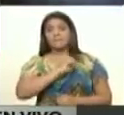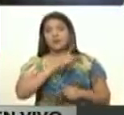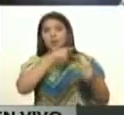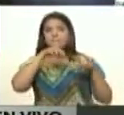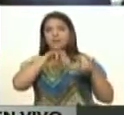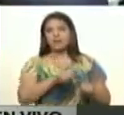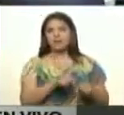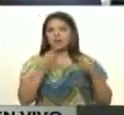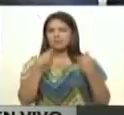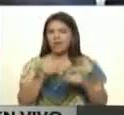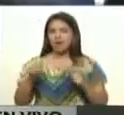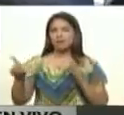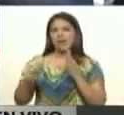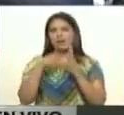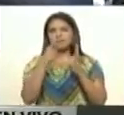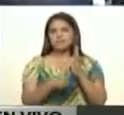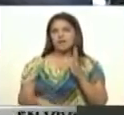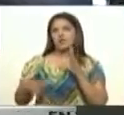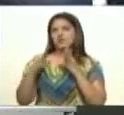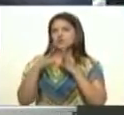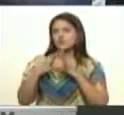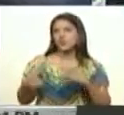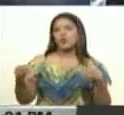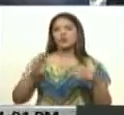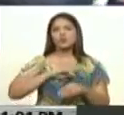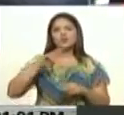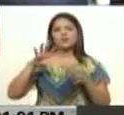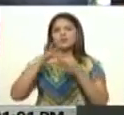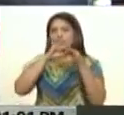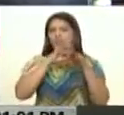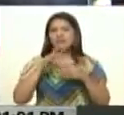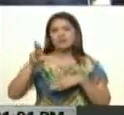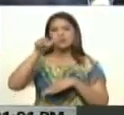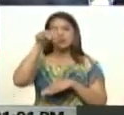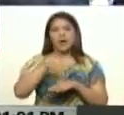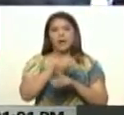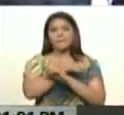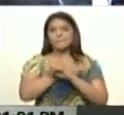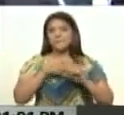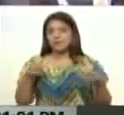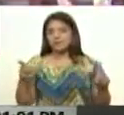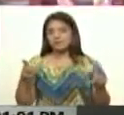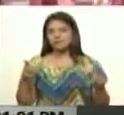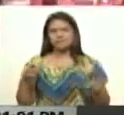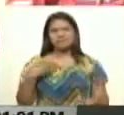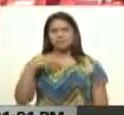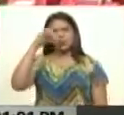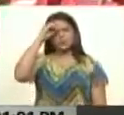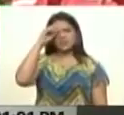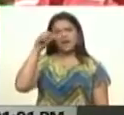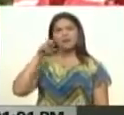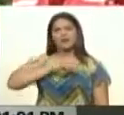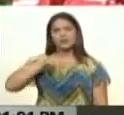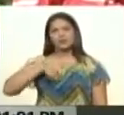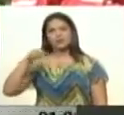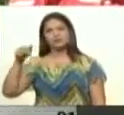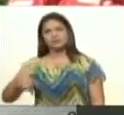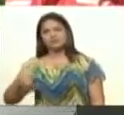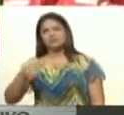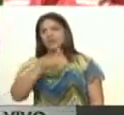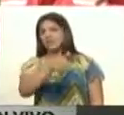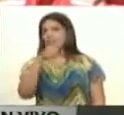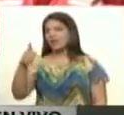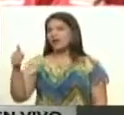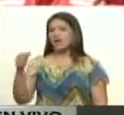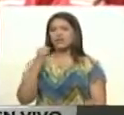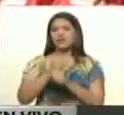nuestras conquistas, pretende acabar con nuestra soberanía nacional, pero no cuenta con la disposición combativa de cada uno de